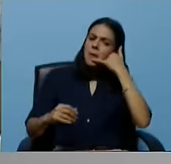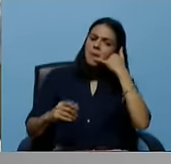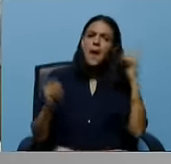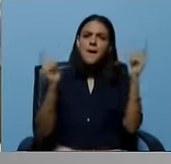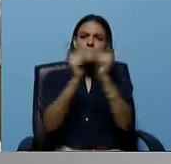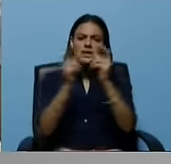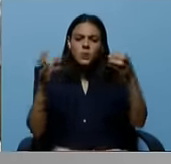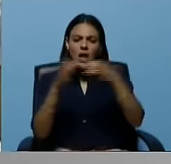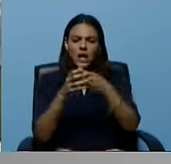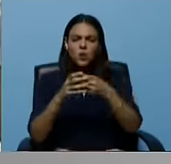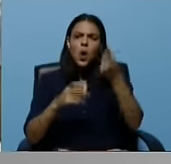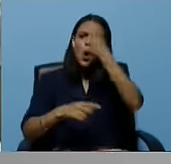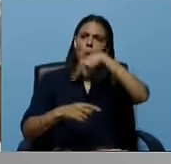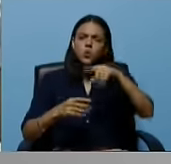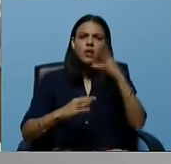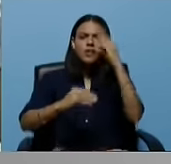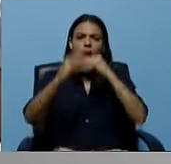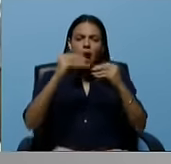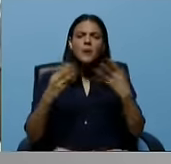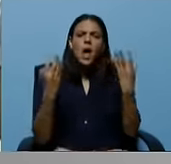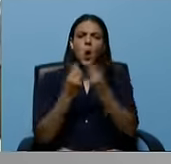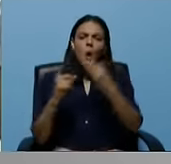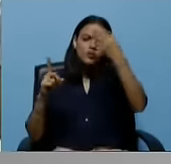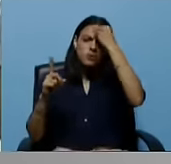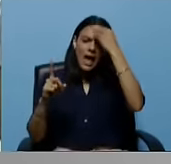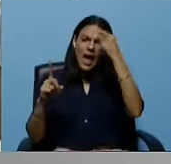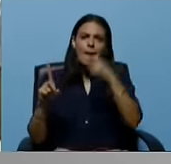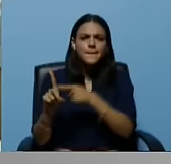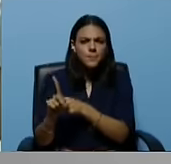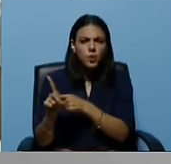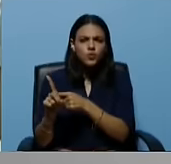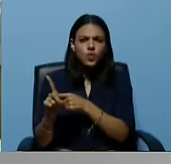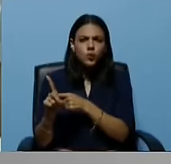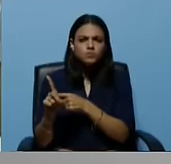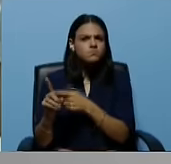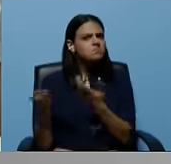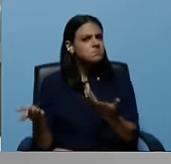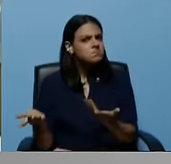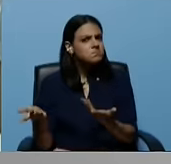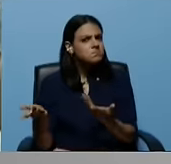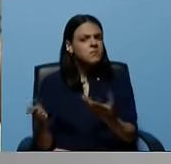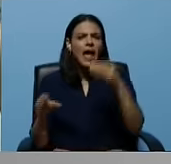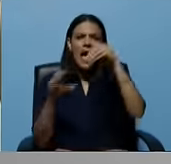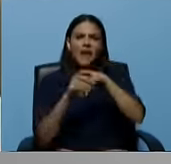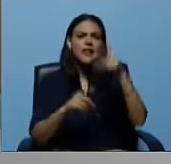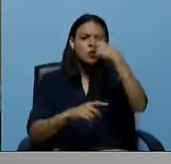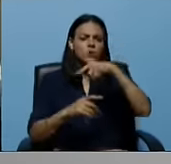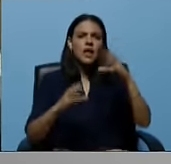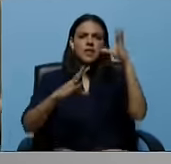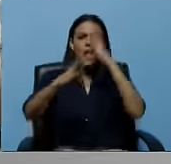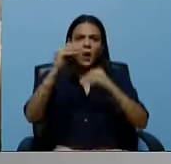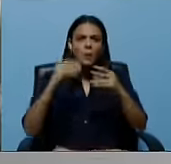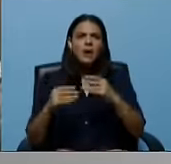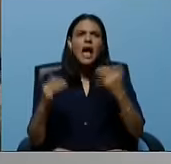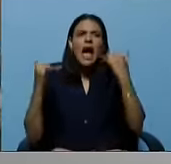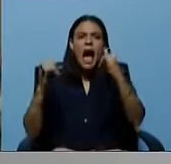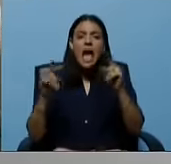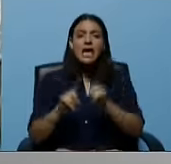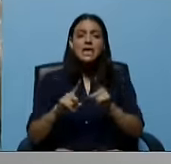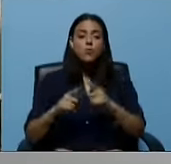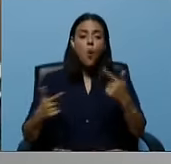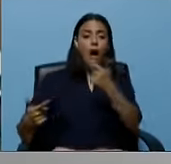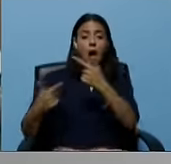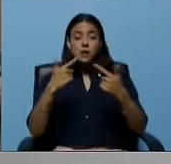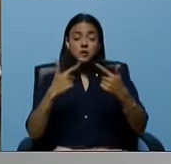personales que usted mantuvo con González Urrutia? ¿Había un tono pendenciero? ¿Había un tono